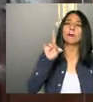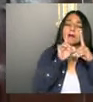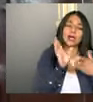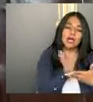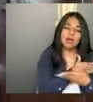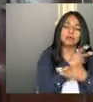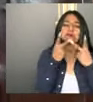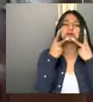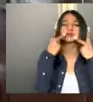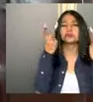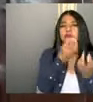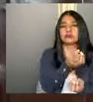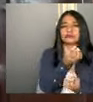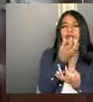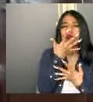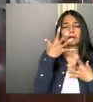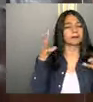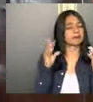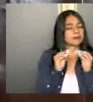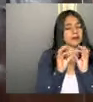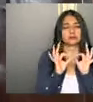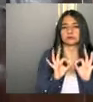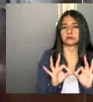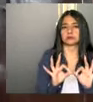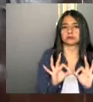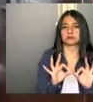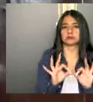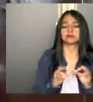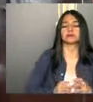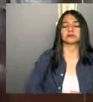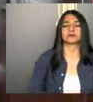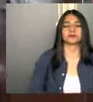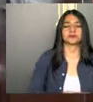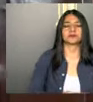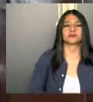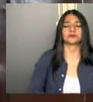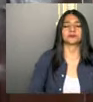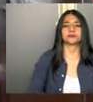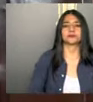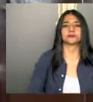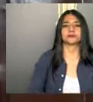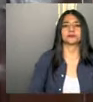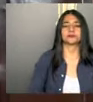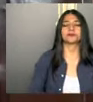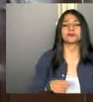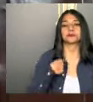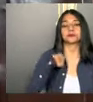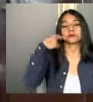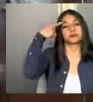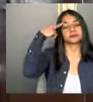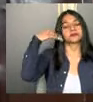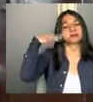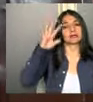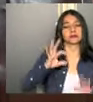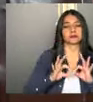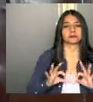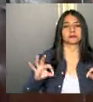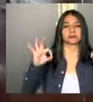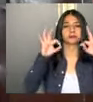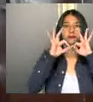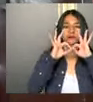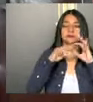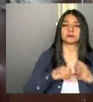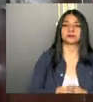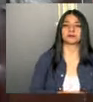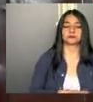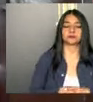pública, información, la va a recibir, como corresponde. Creo que esto es lo más importante. Esta